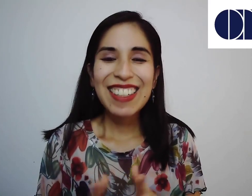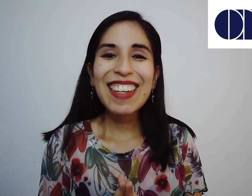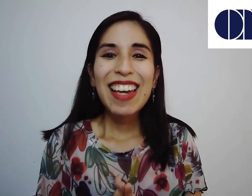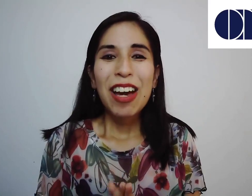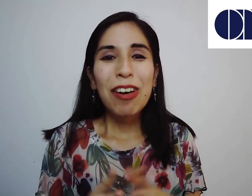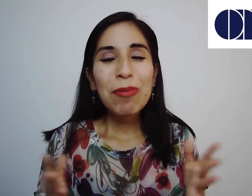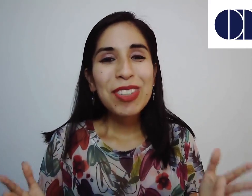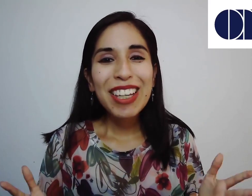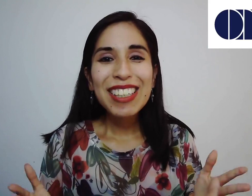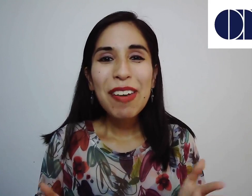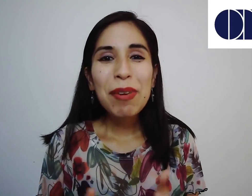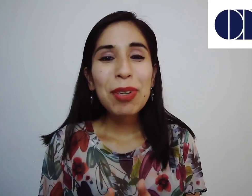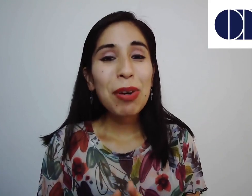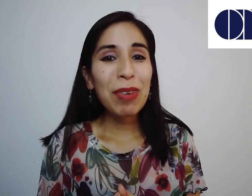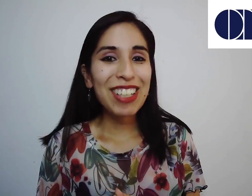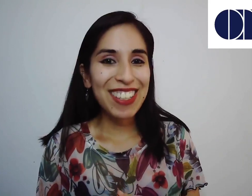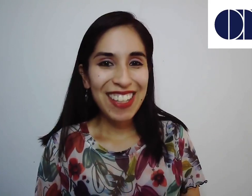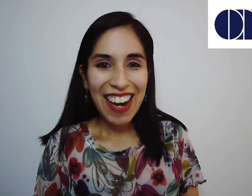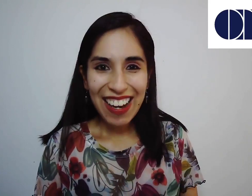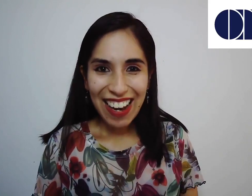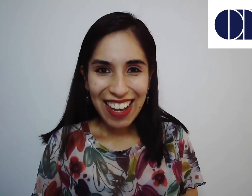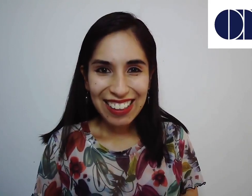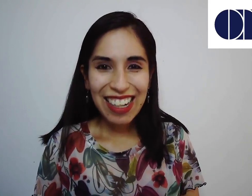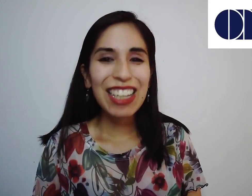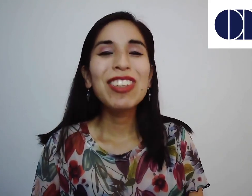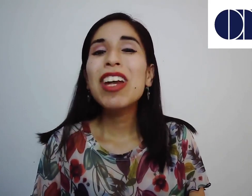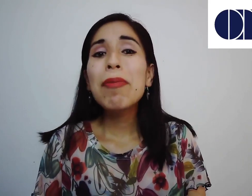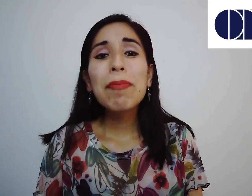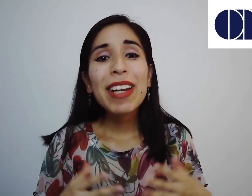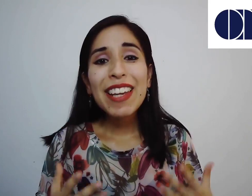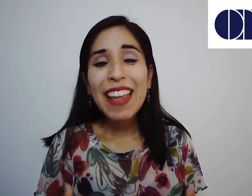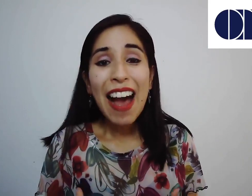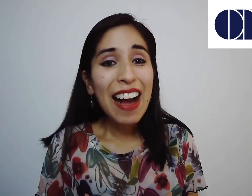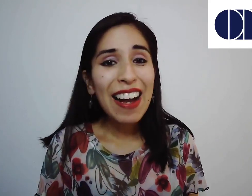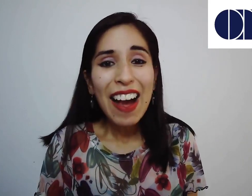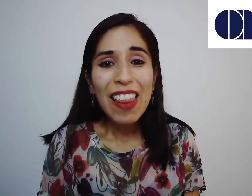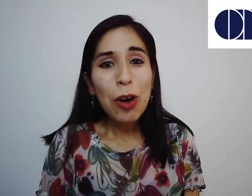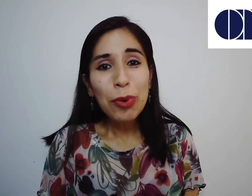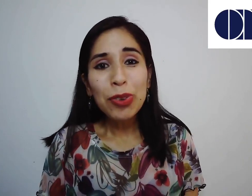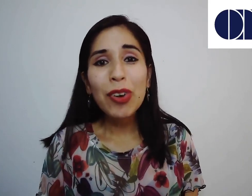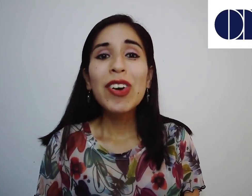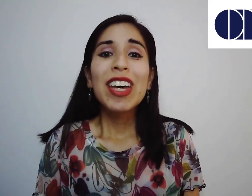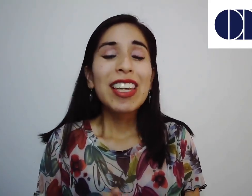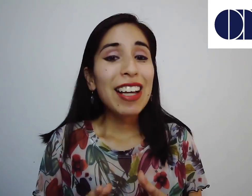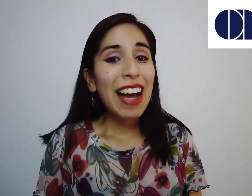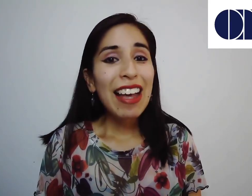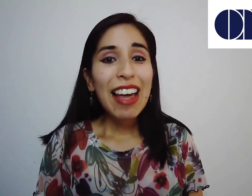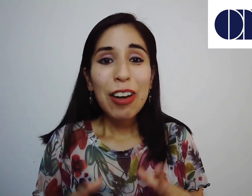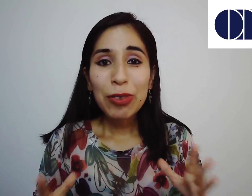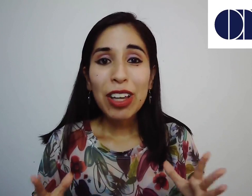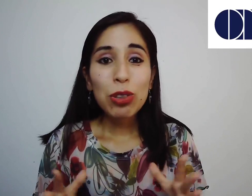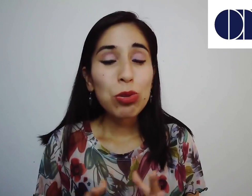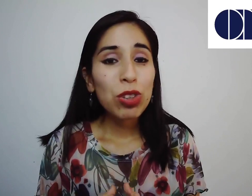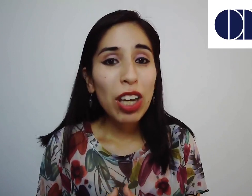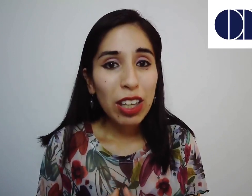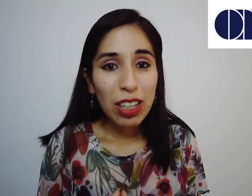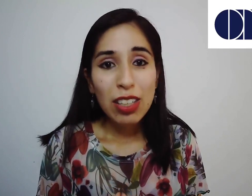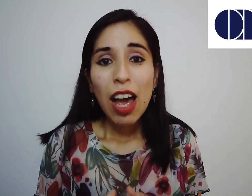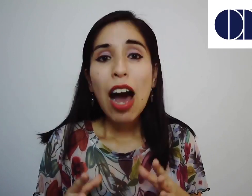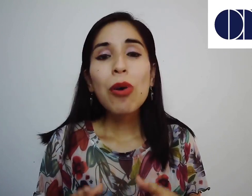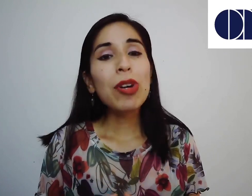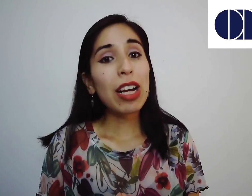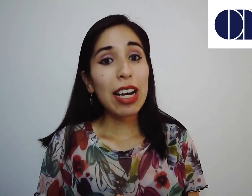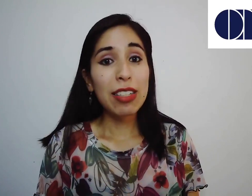si como ustedes saben mi nombre es hice la casa les doy la bienvenida a cada uno y cada una de ustedes